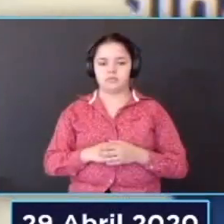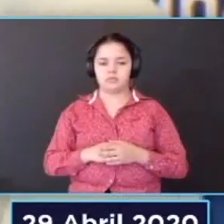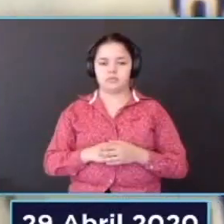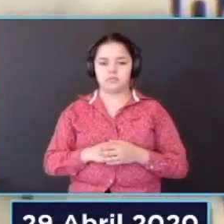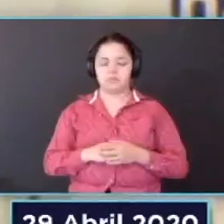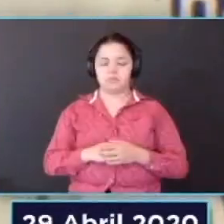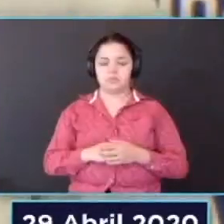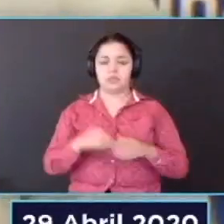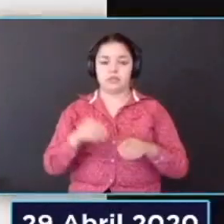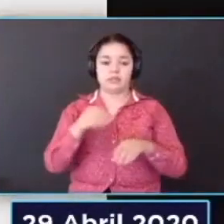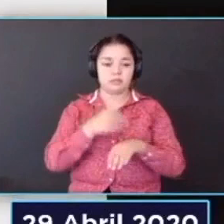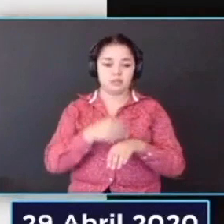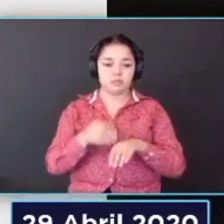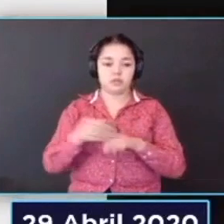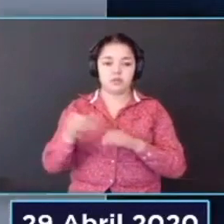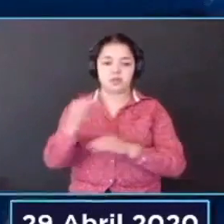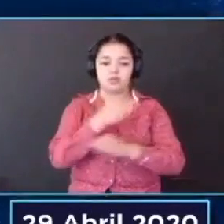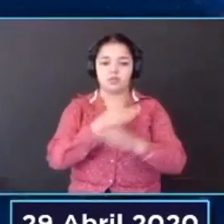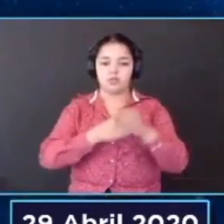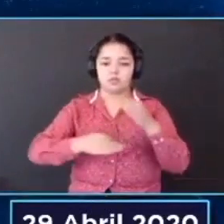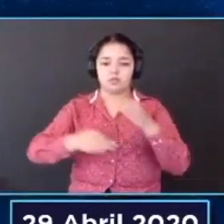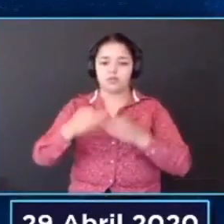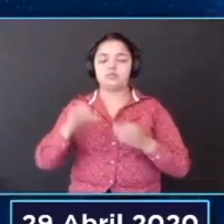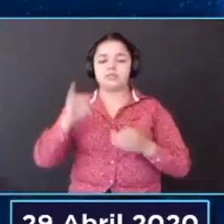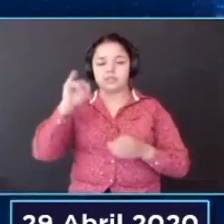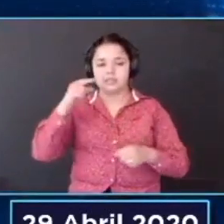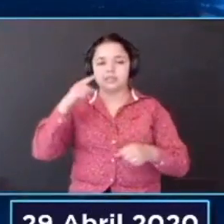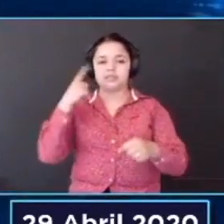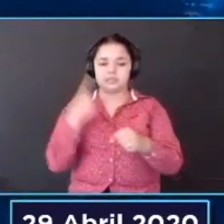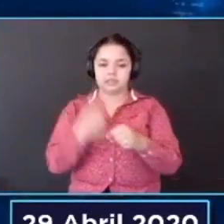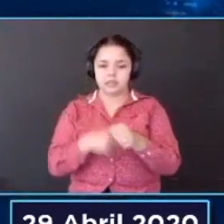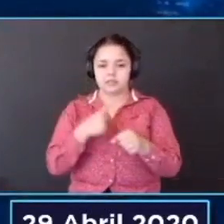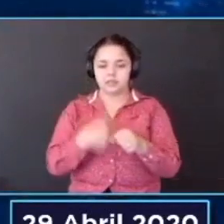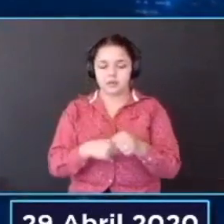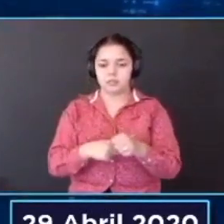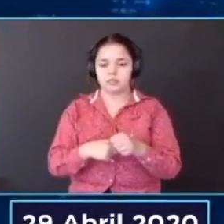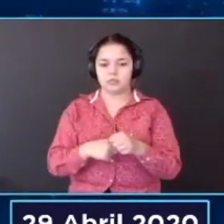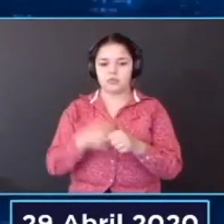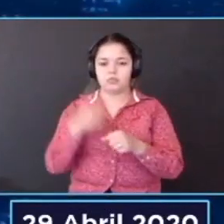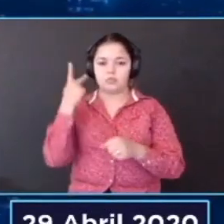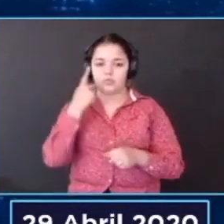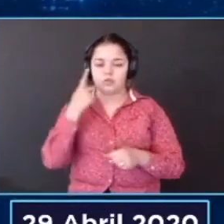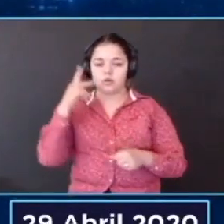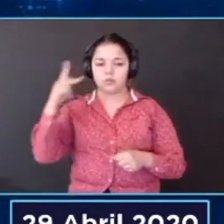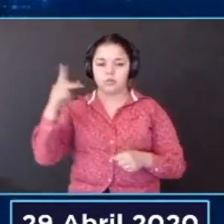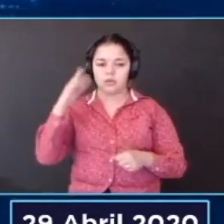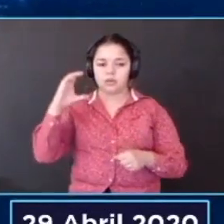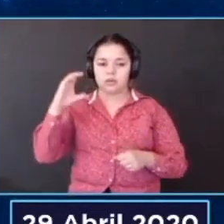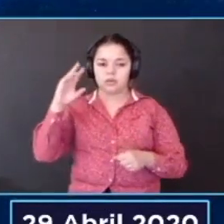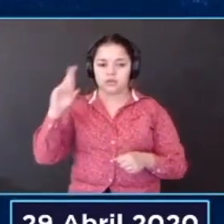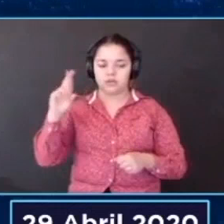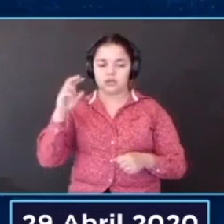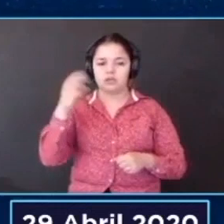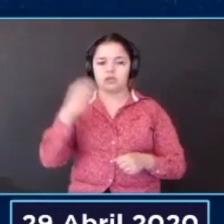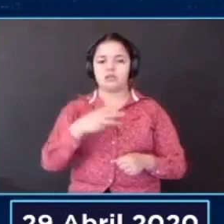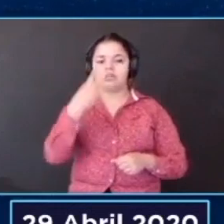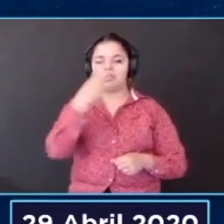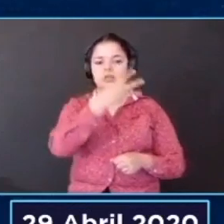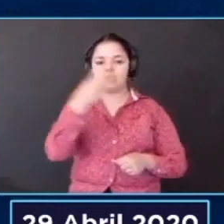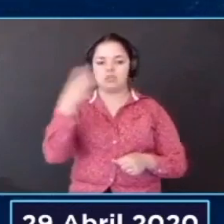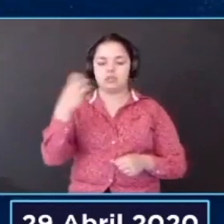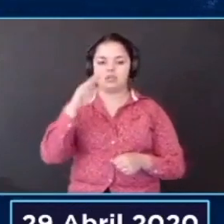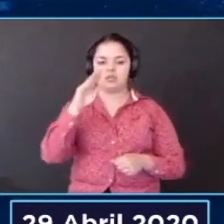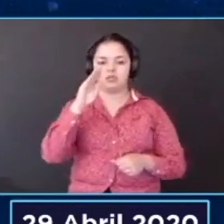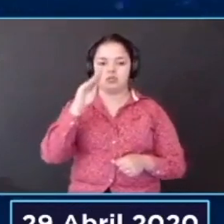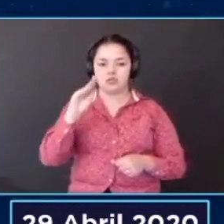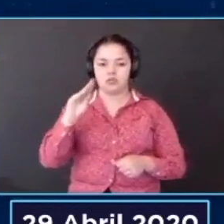El número total de casos confirmados por PCR es 398. Esto no quiere decir que